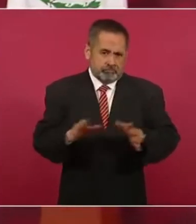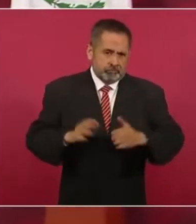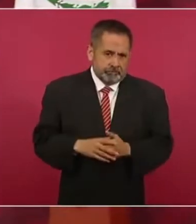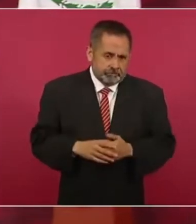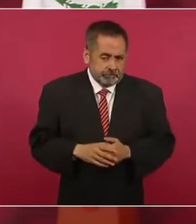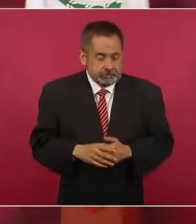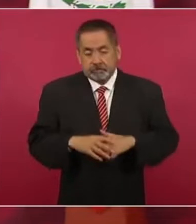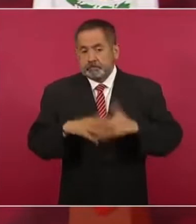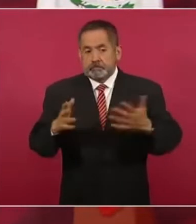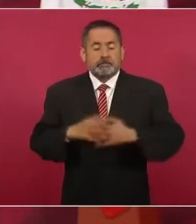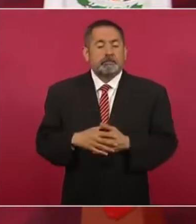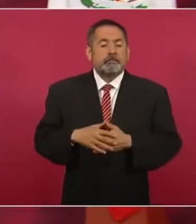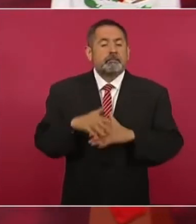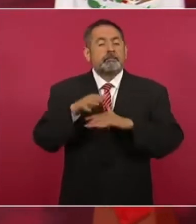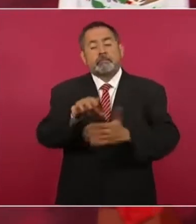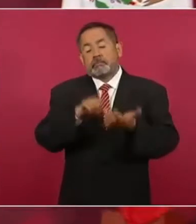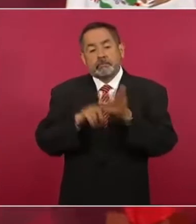políticamente